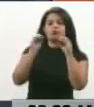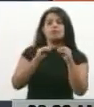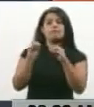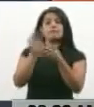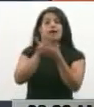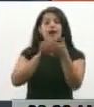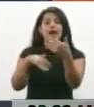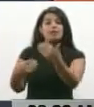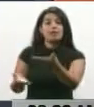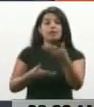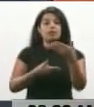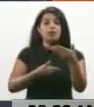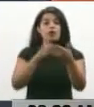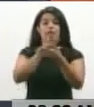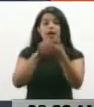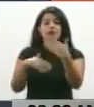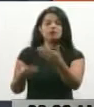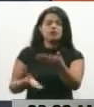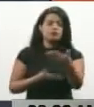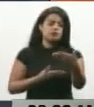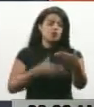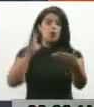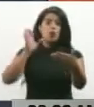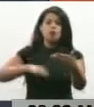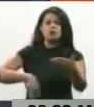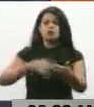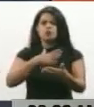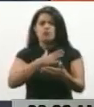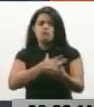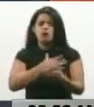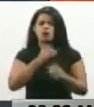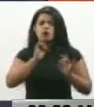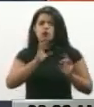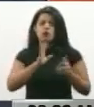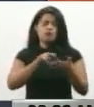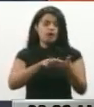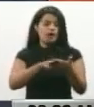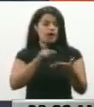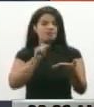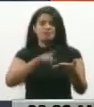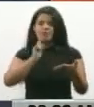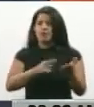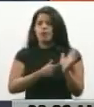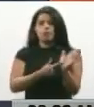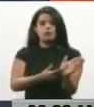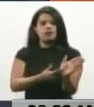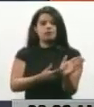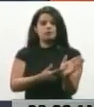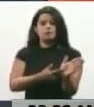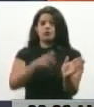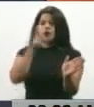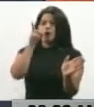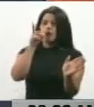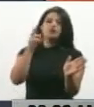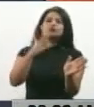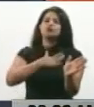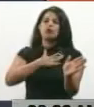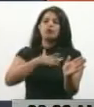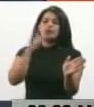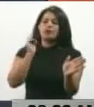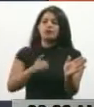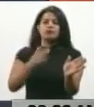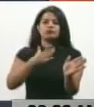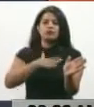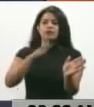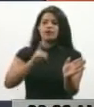que Federico escribe a su último amor, y creo que era claro y evidente que mi paso por